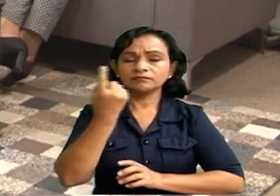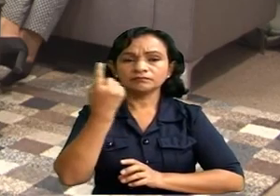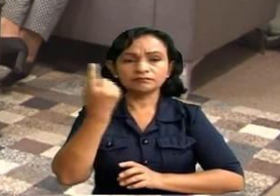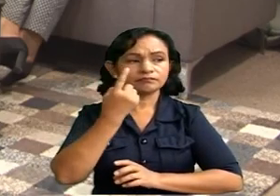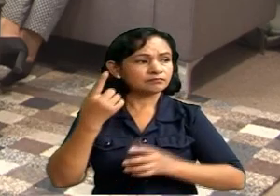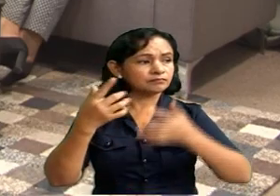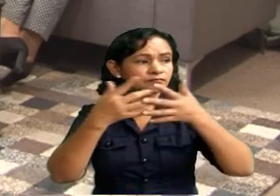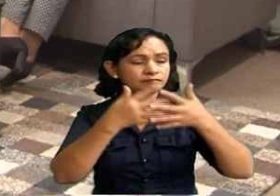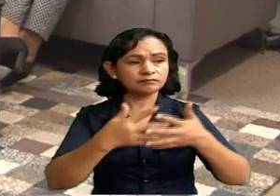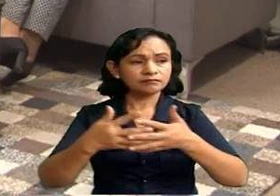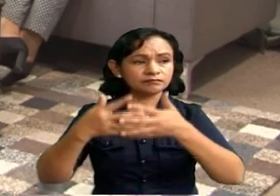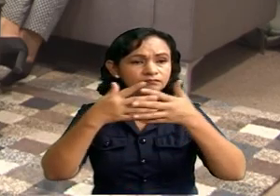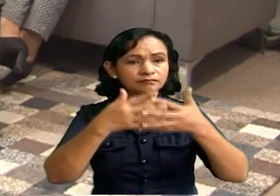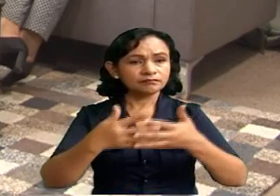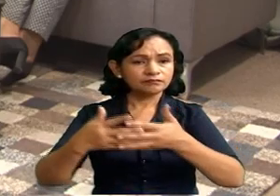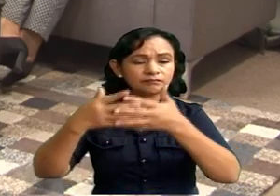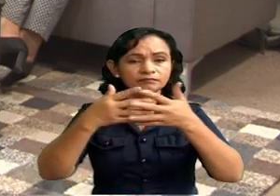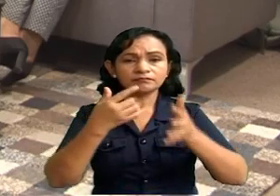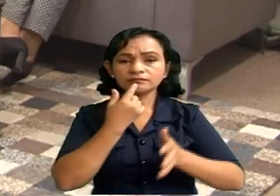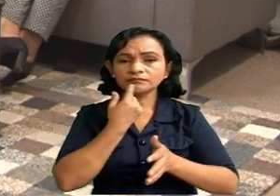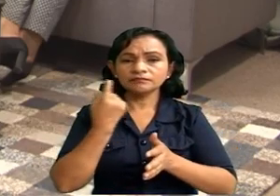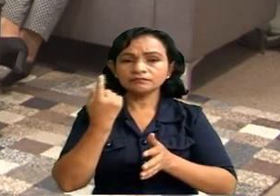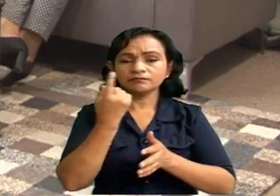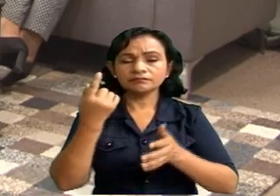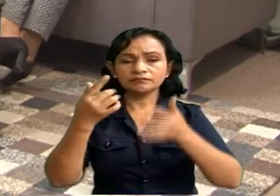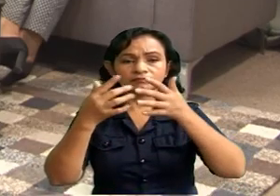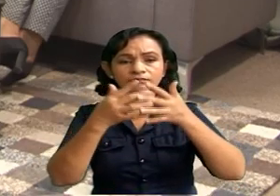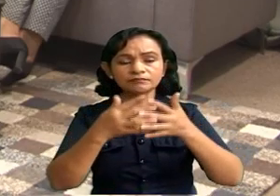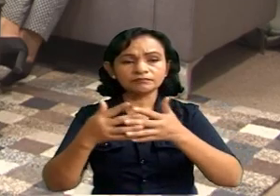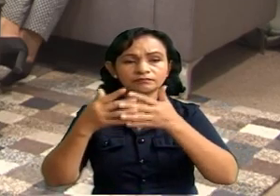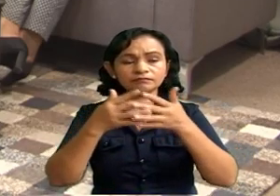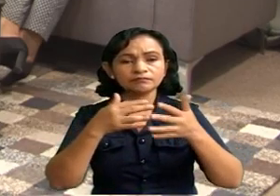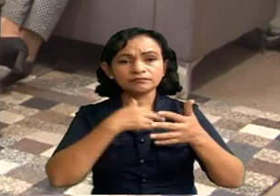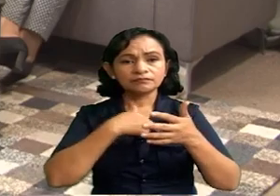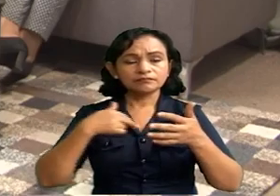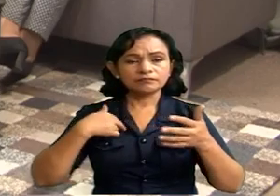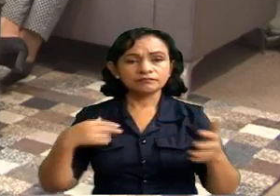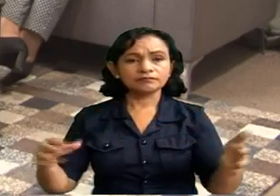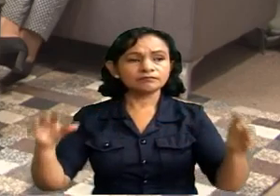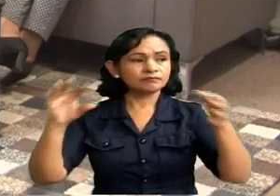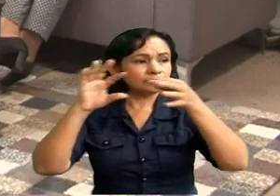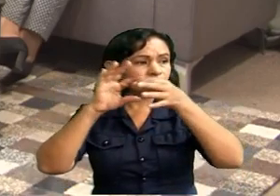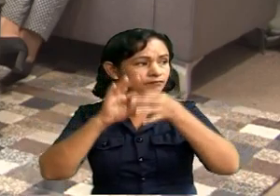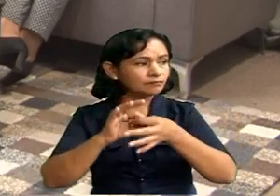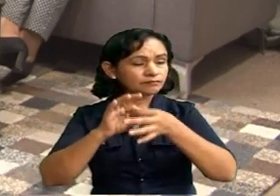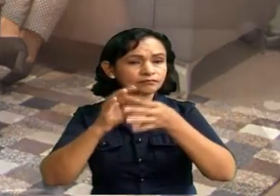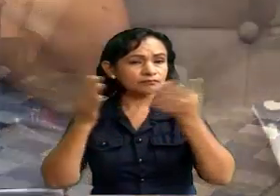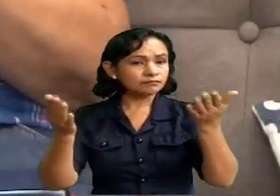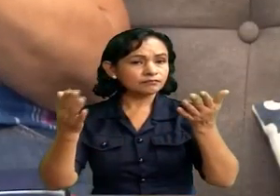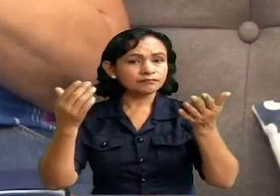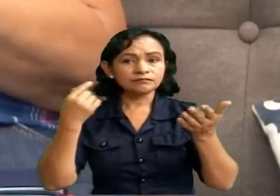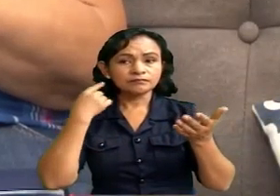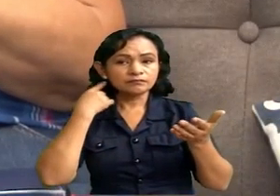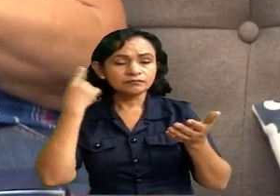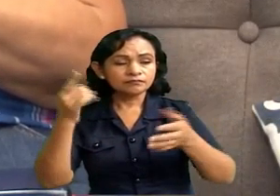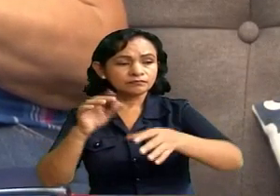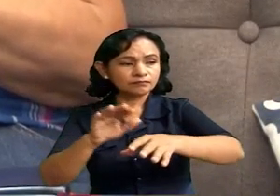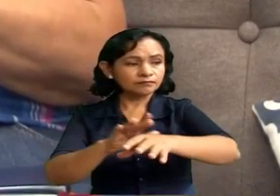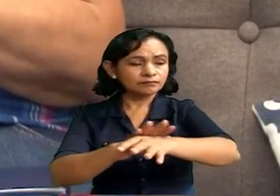nuestro destino? ¿Quiénes son los gringos para decidir por nosotros? O sea, escucharlo a él siempre te da un